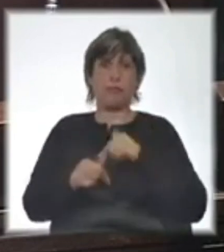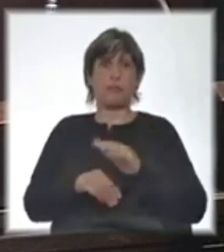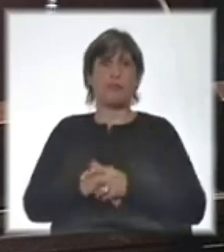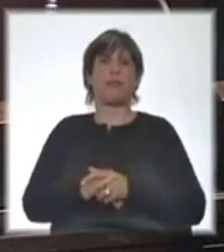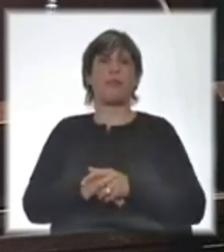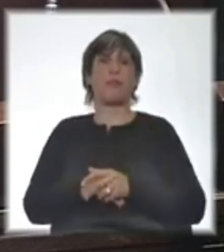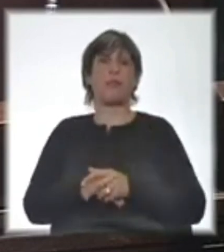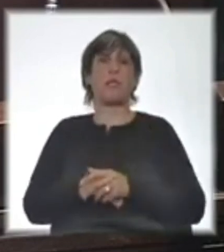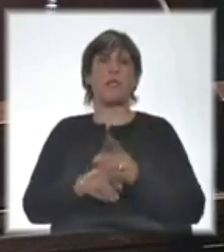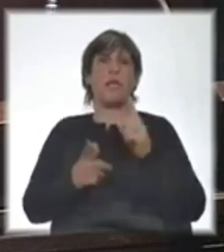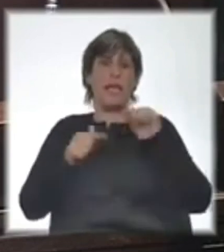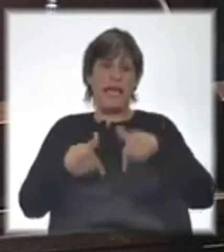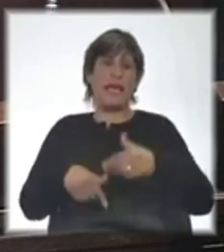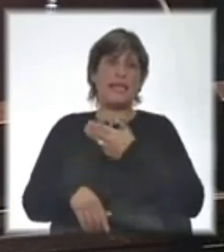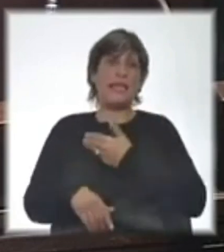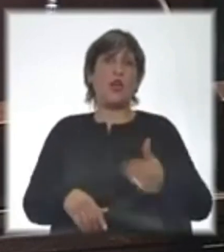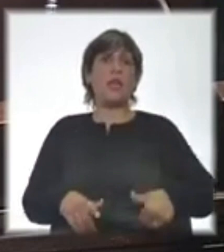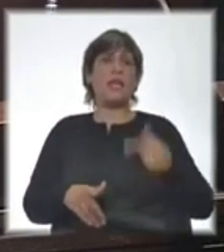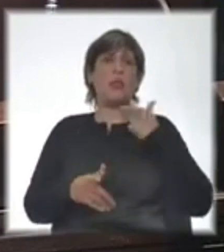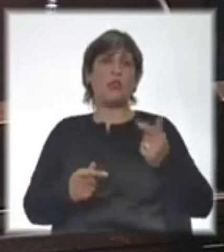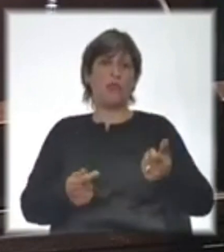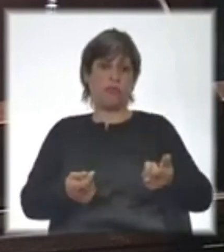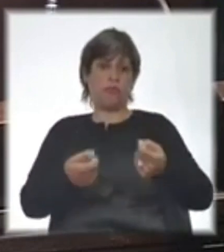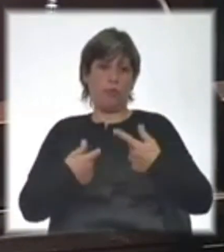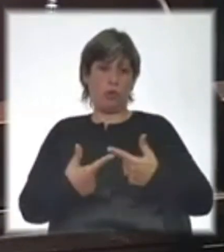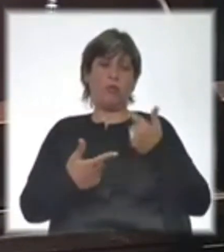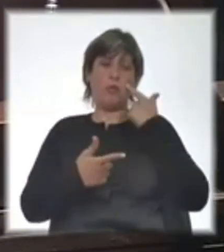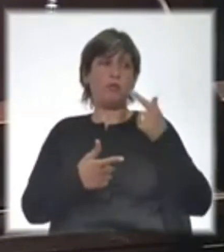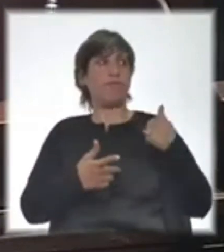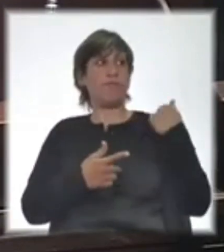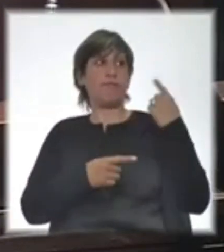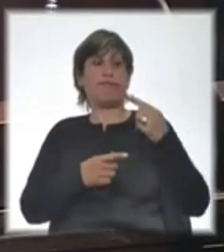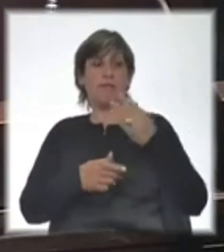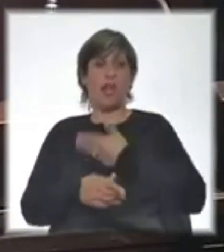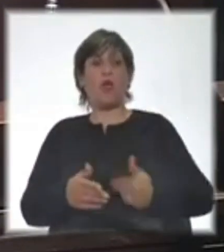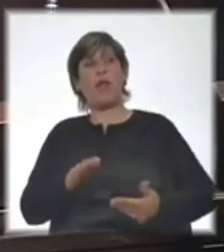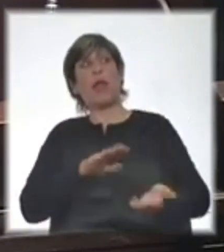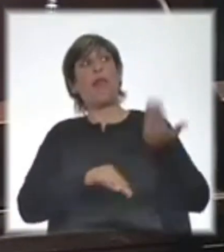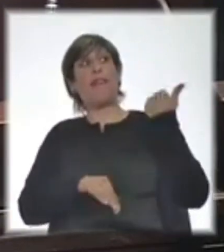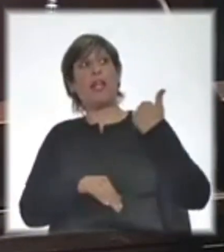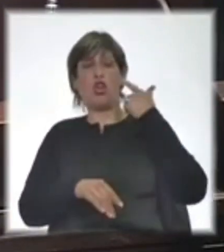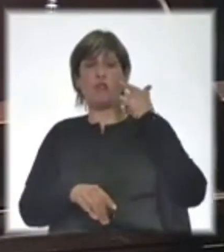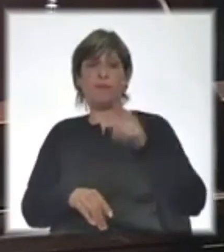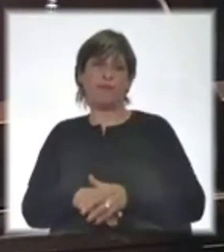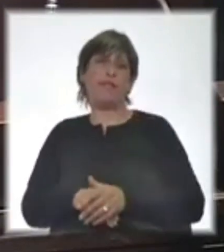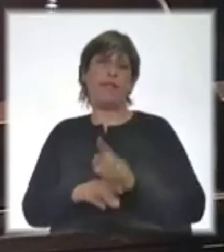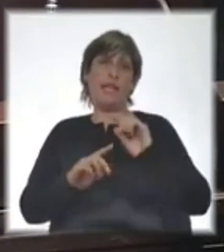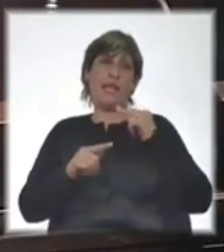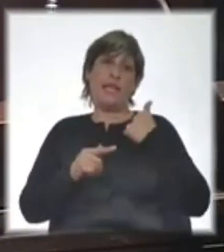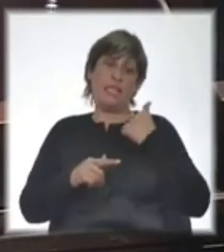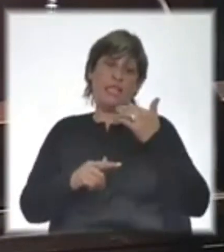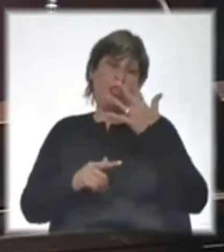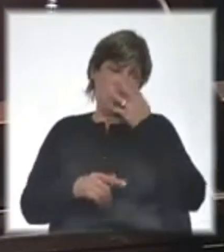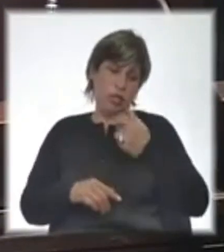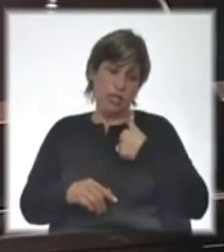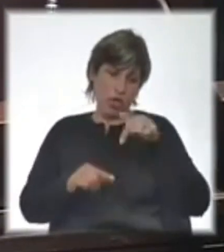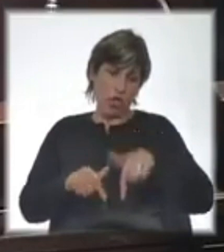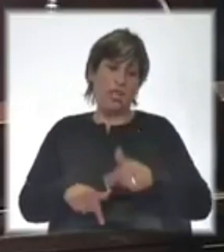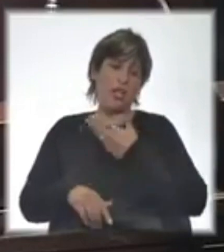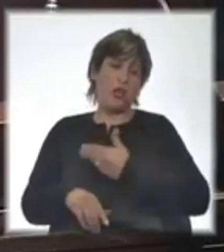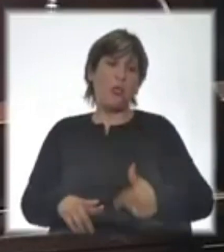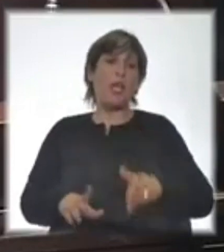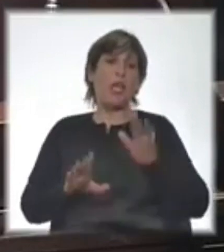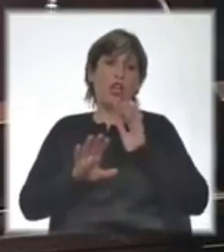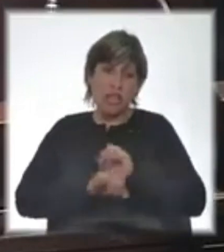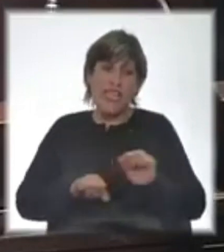expreso? Bueno, este gobierno recibió el paquete del gobierno anterior, y yo entiendo que este gobierno tenía posibilidades de